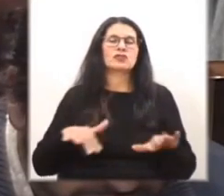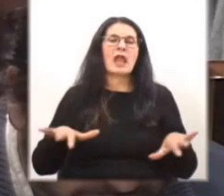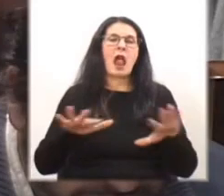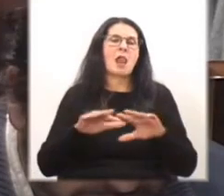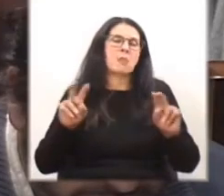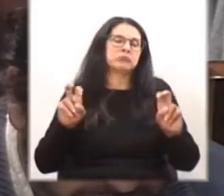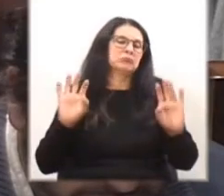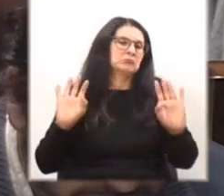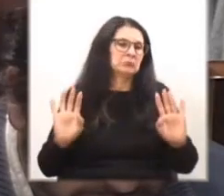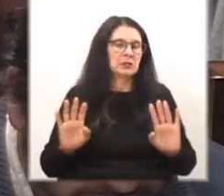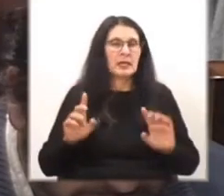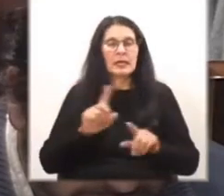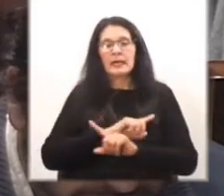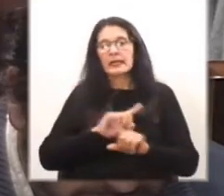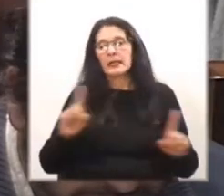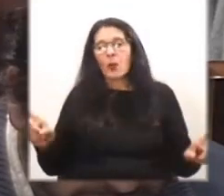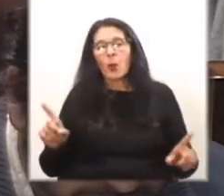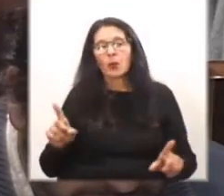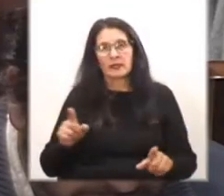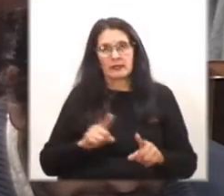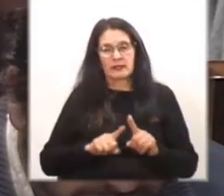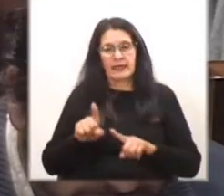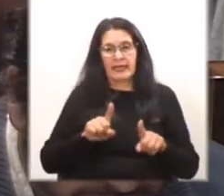un solo dirigente.